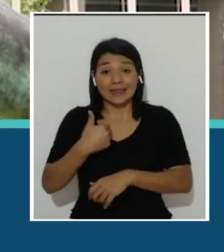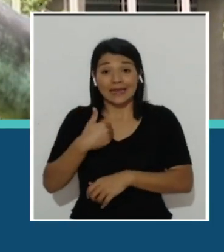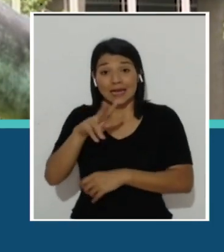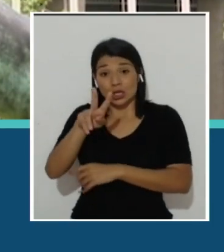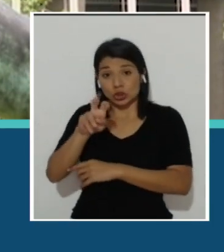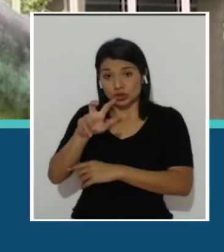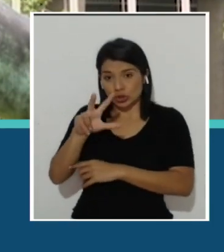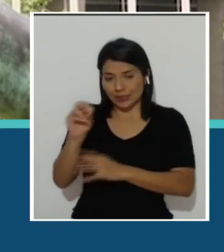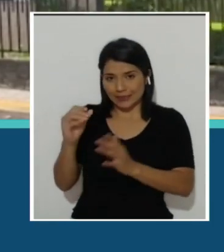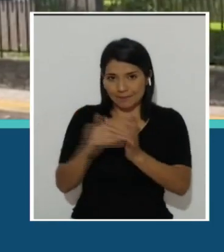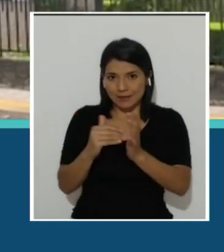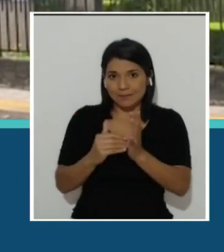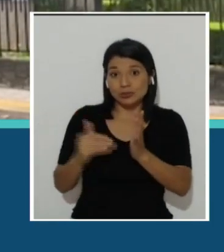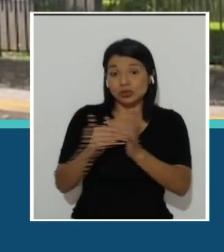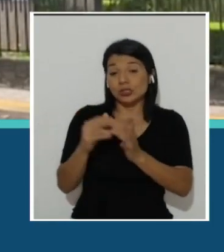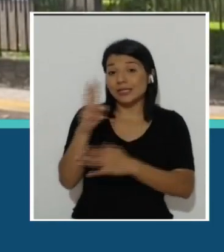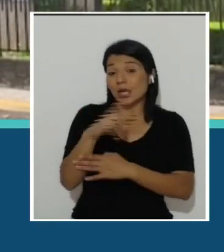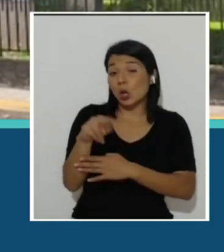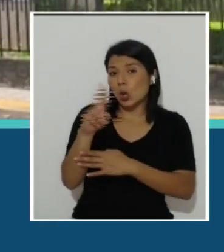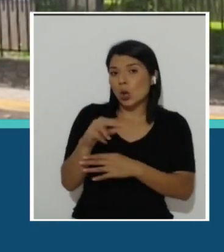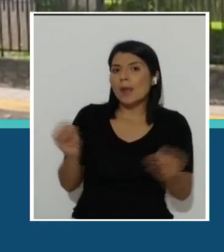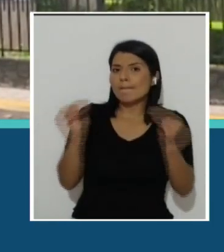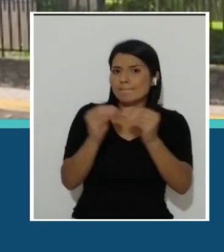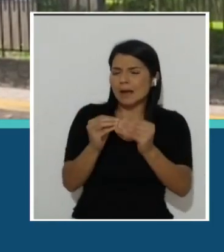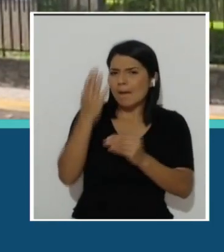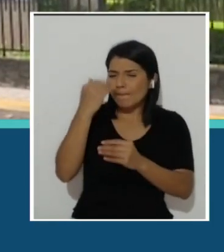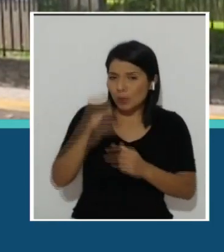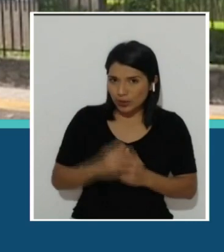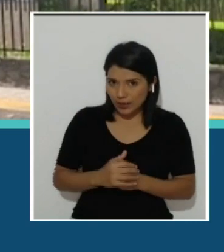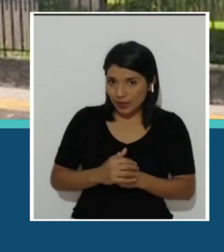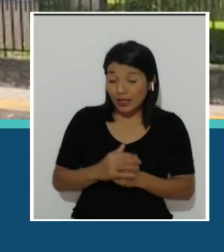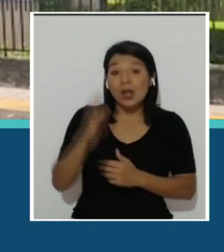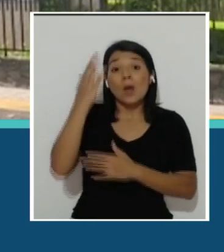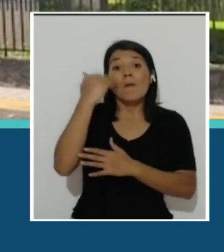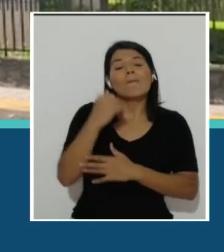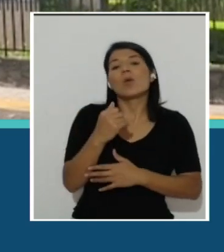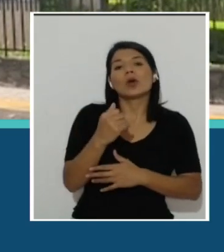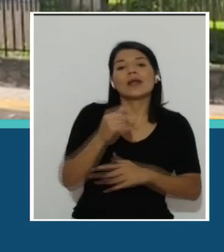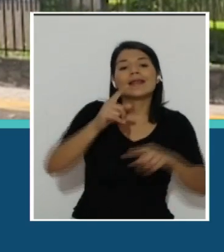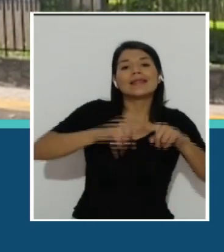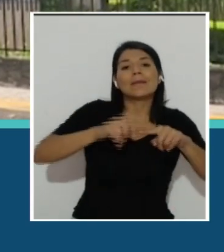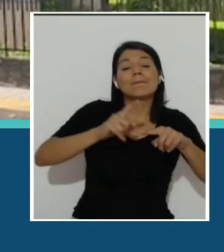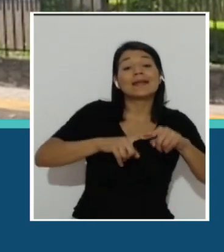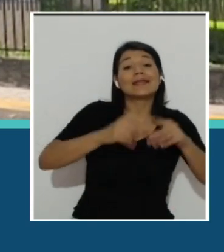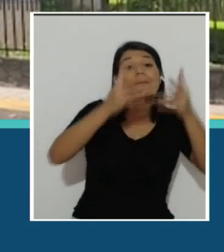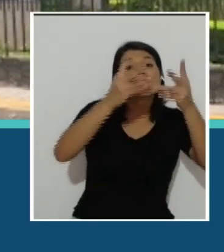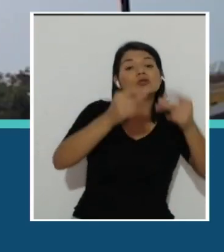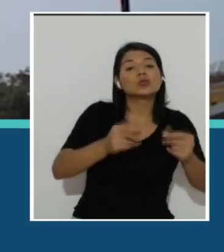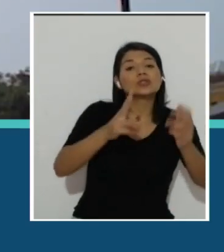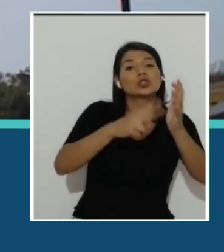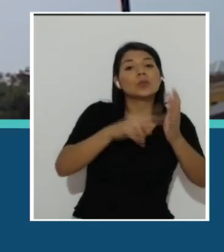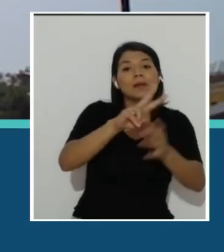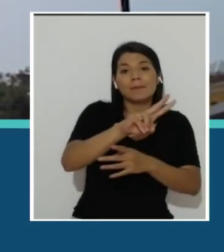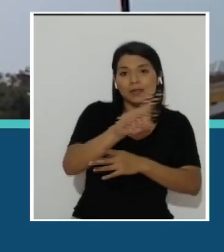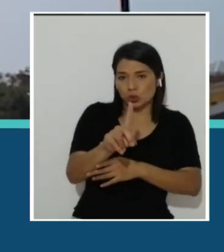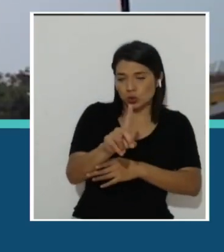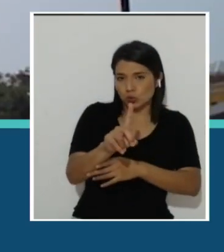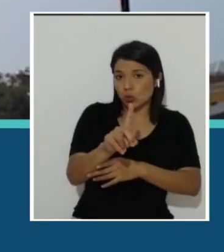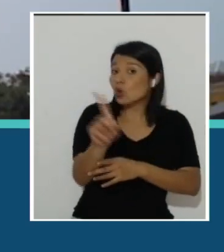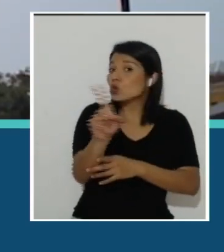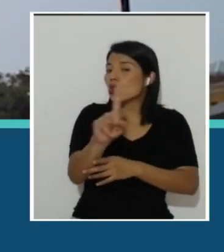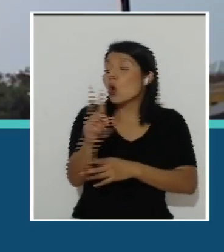más. Esto debido a que el cálculo se haría con base en el presupuesto 2021 y no en el monto ejecutado en ese año, tal y